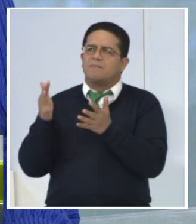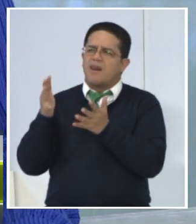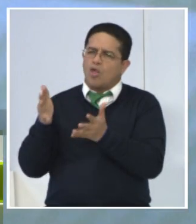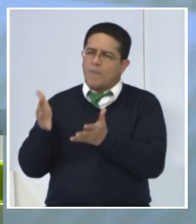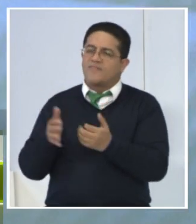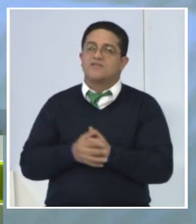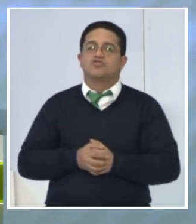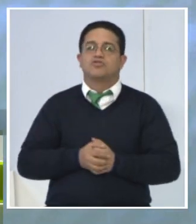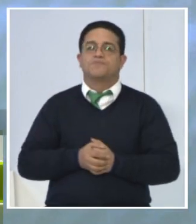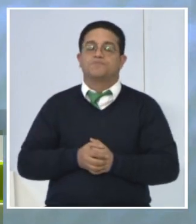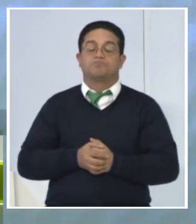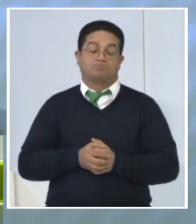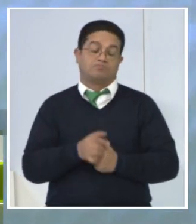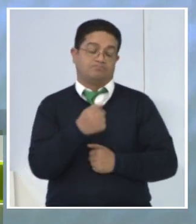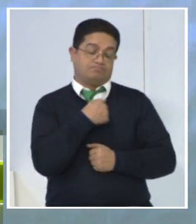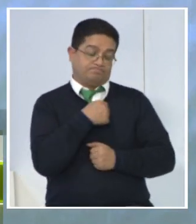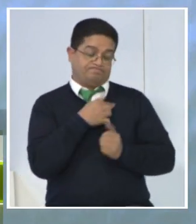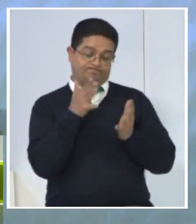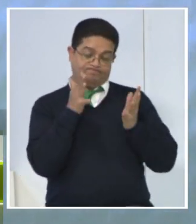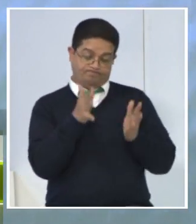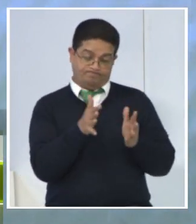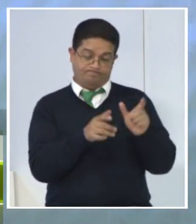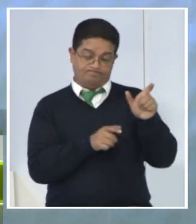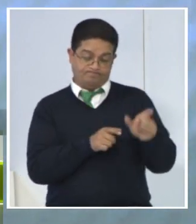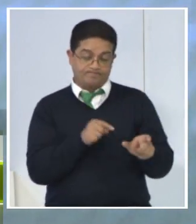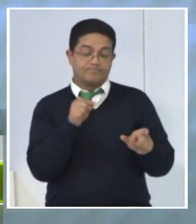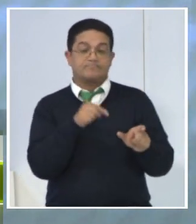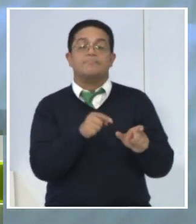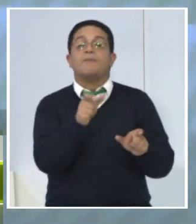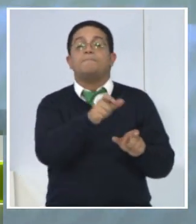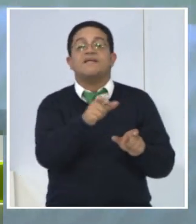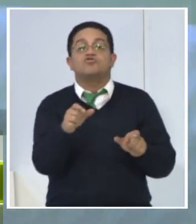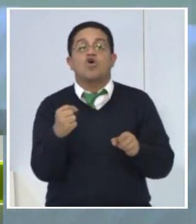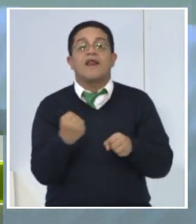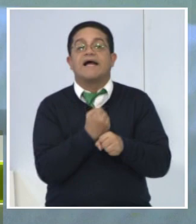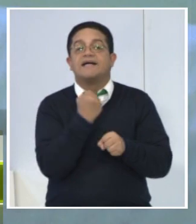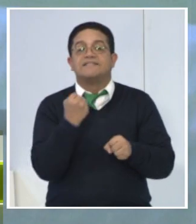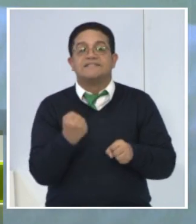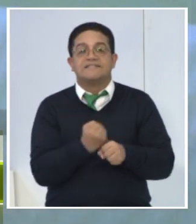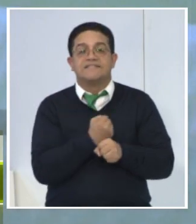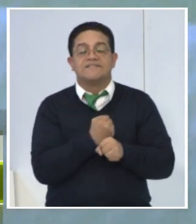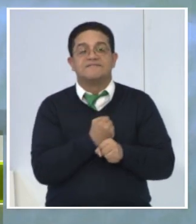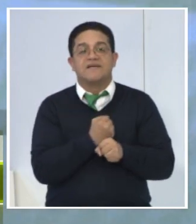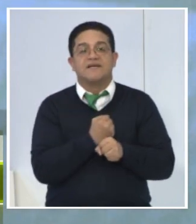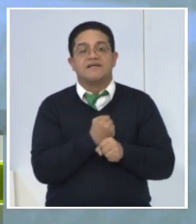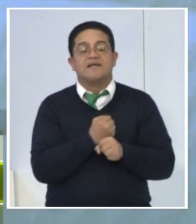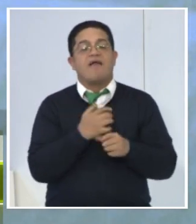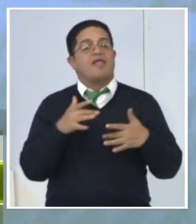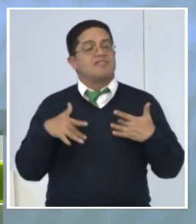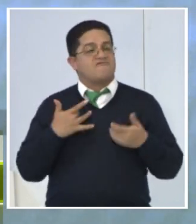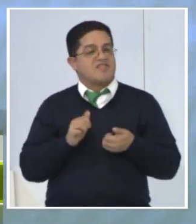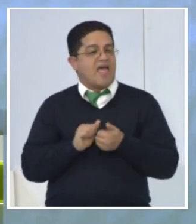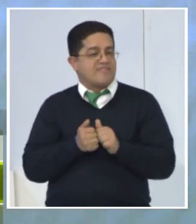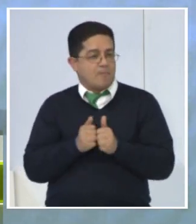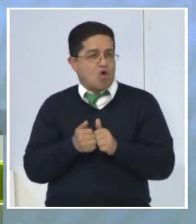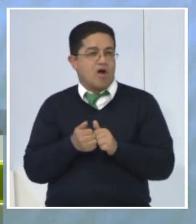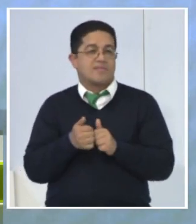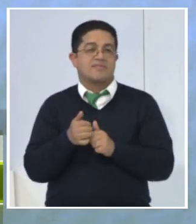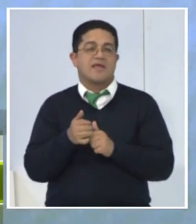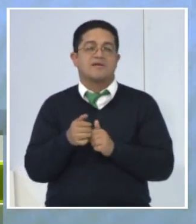favor. Mis recomendaciones como especialista es a esas personas que se dedican a esa actividad deportiva